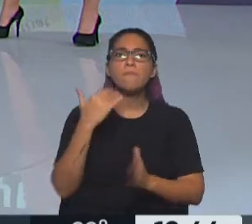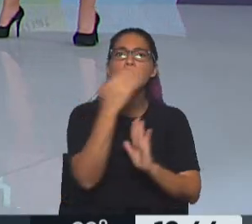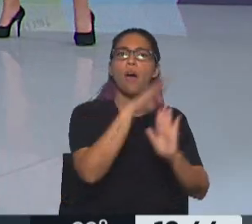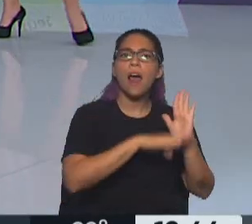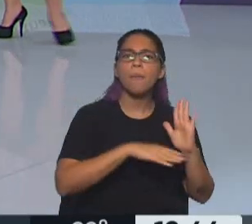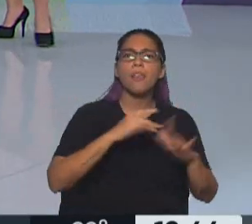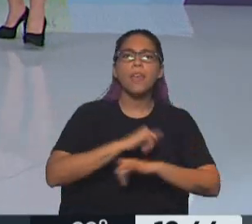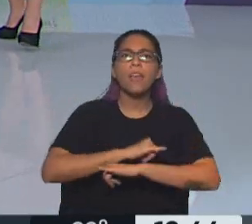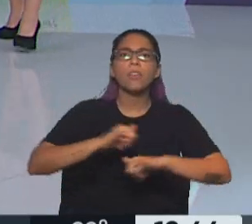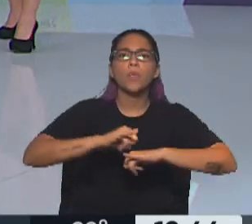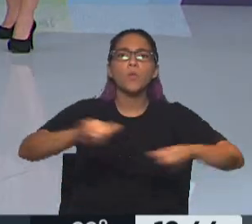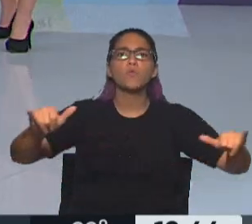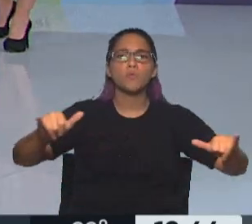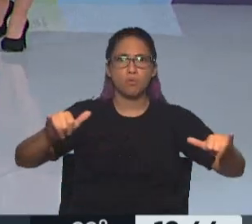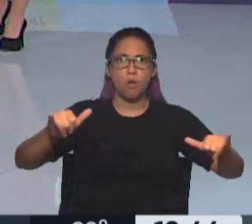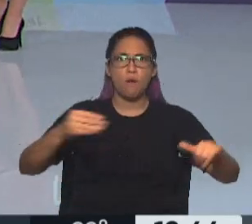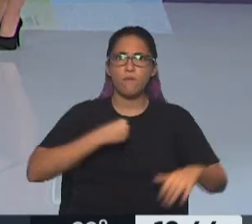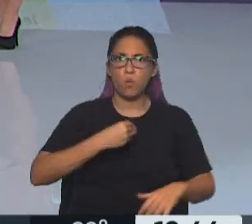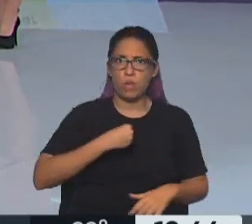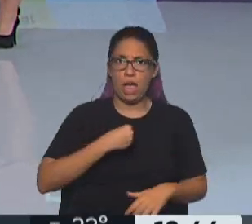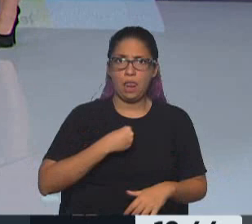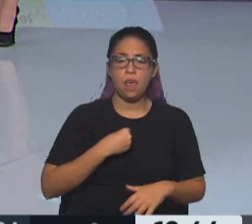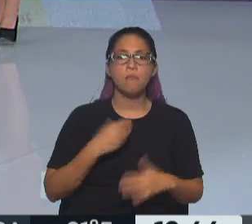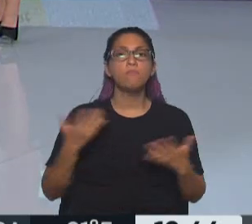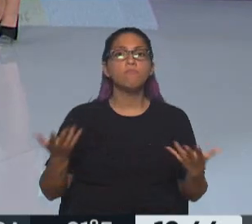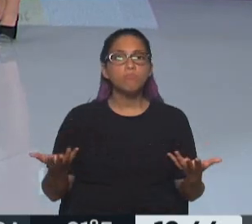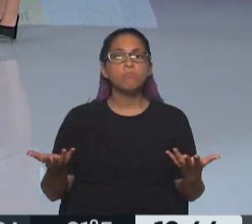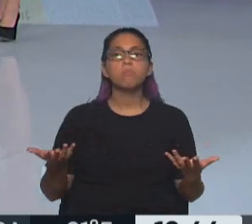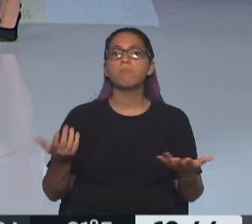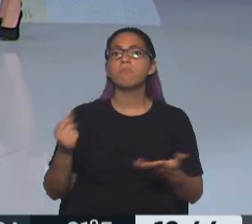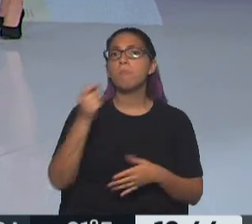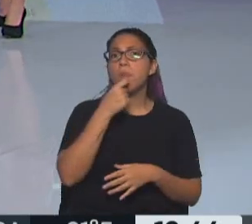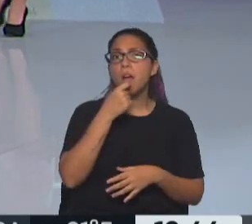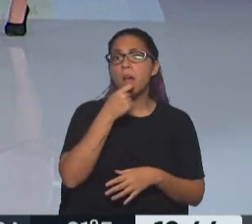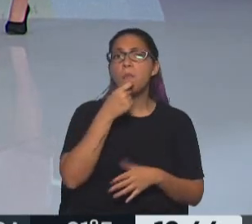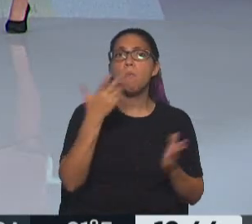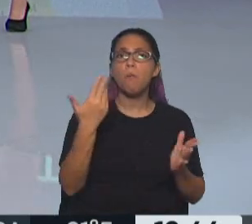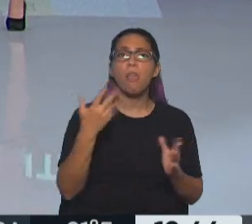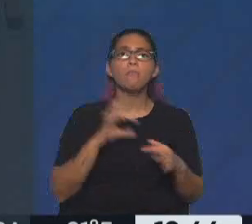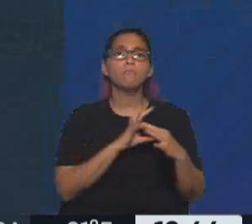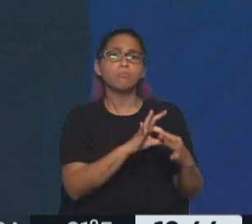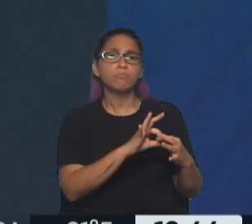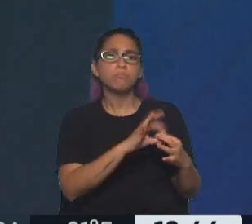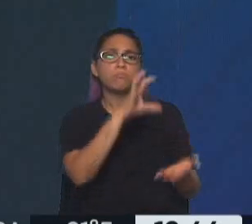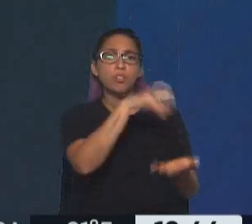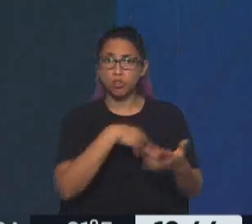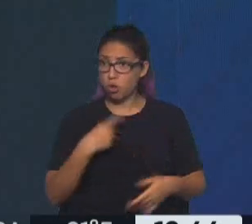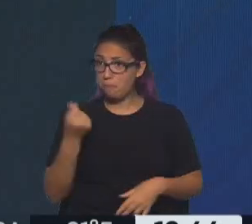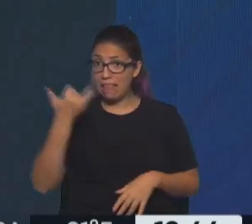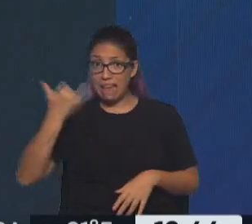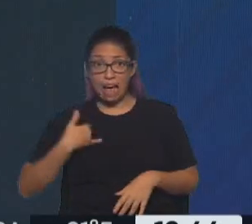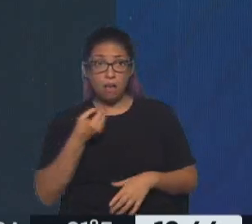en inglés, voluntary disclosure, es decir, la posibilidad de que se avengan a los fiscos y digan, che, yo tengo plata y no la